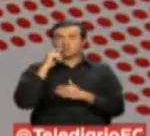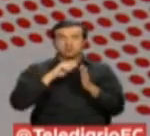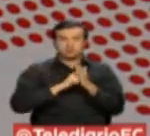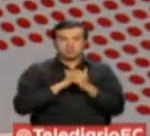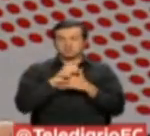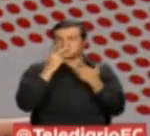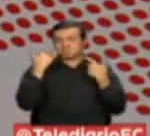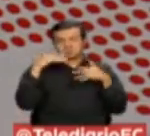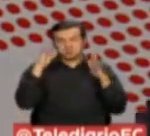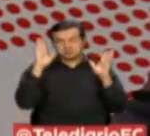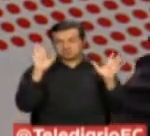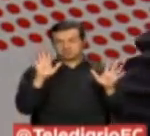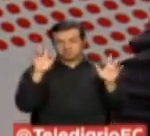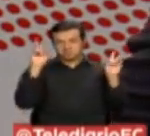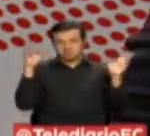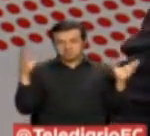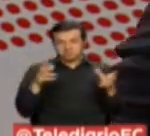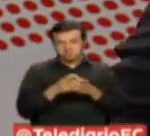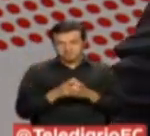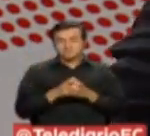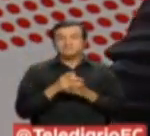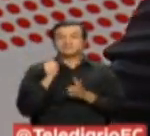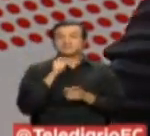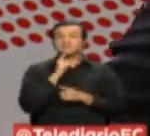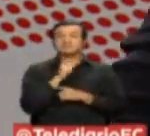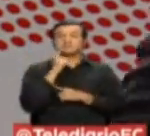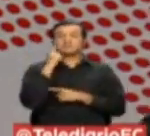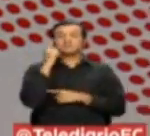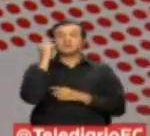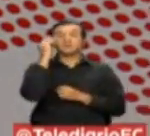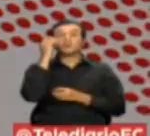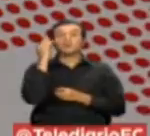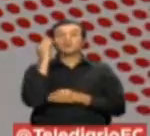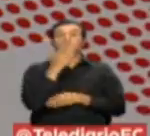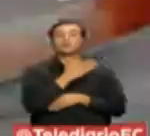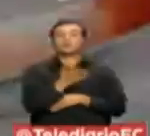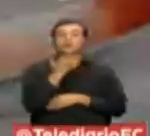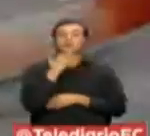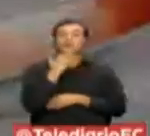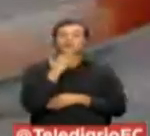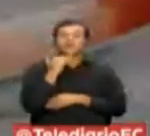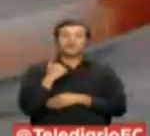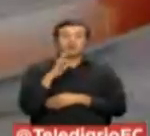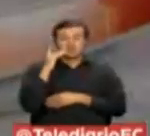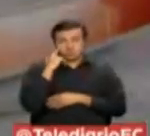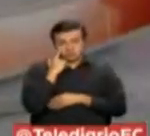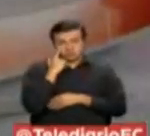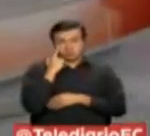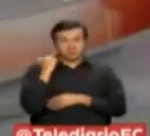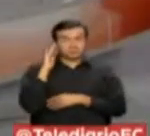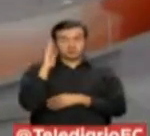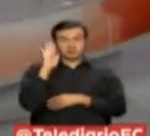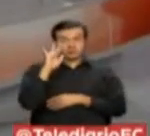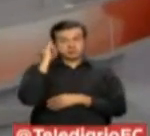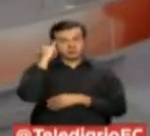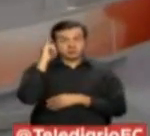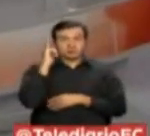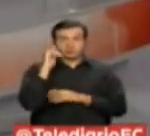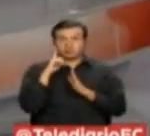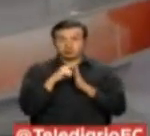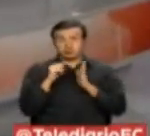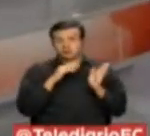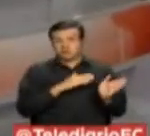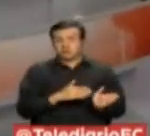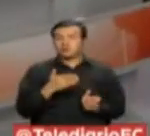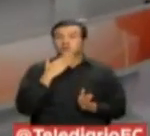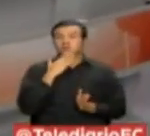donde se quiera derivar este tema, podrían utilizar esta información que la genera o la crea el Servicio de Rentas Internas a